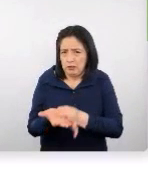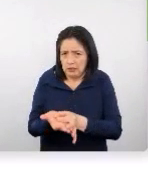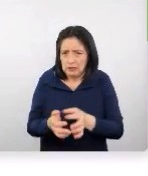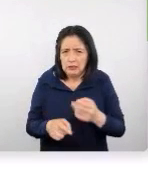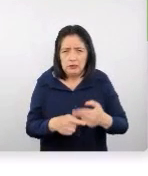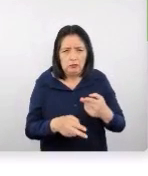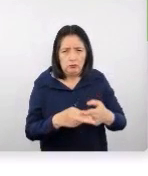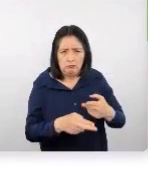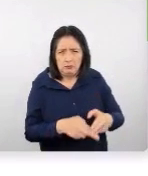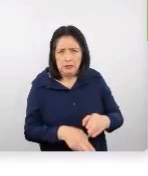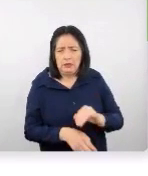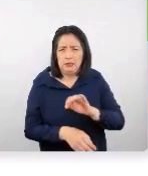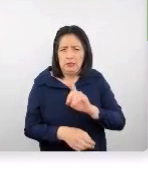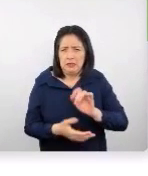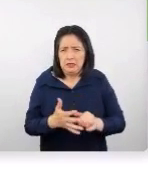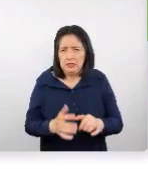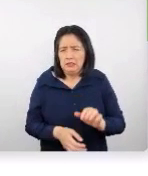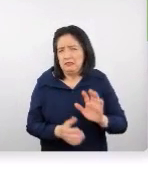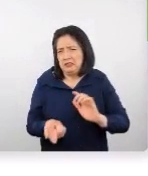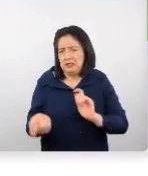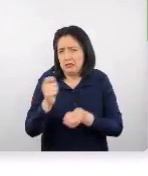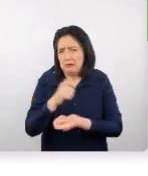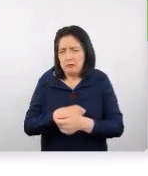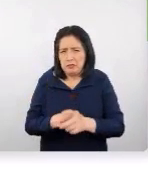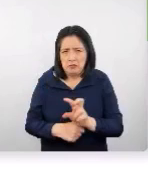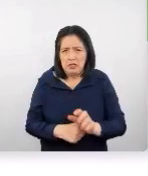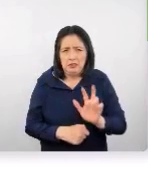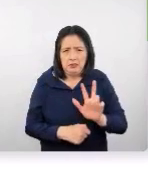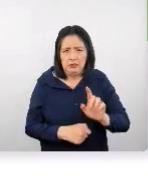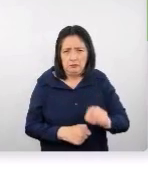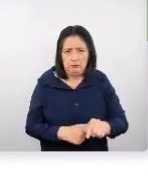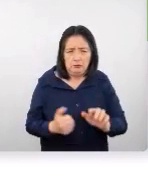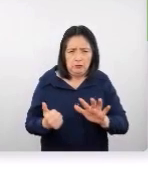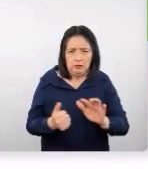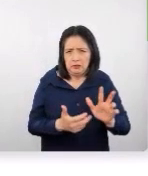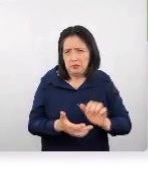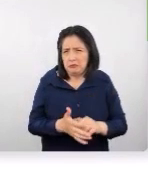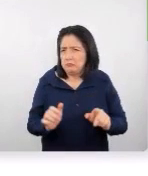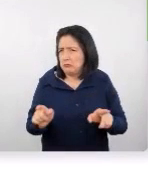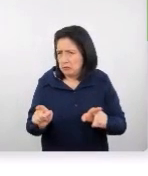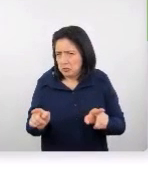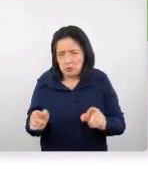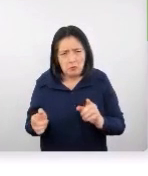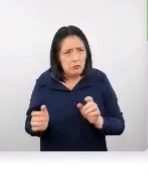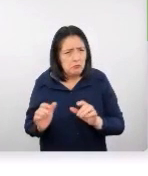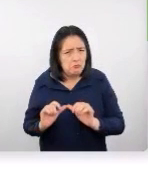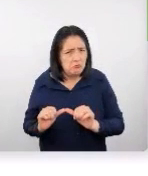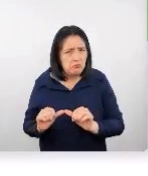de cambio de 3.68 y está fijo con el dólar, no varía.